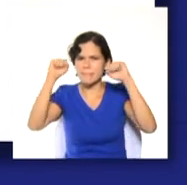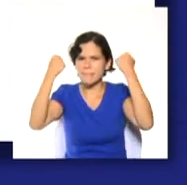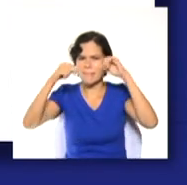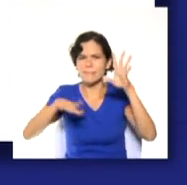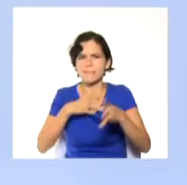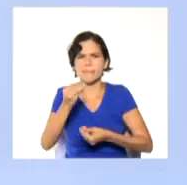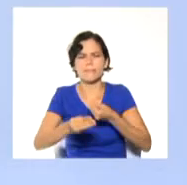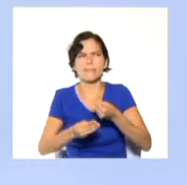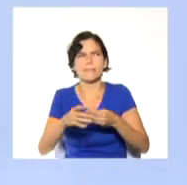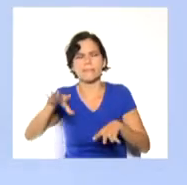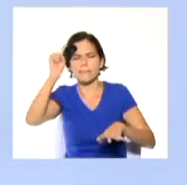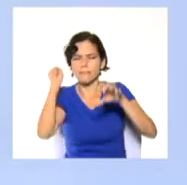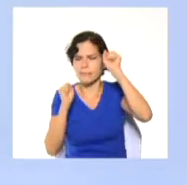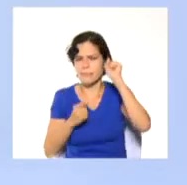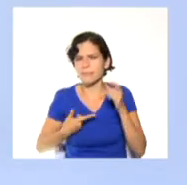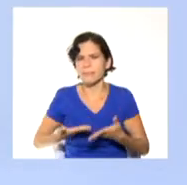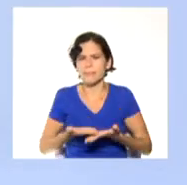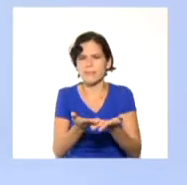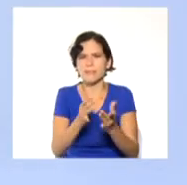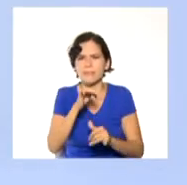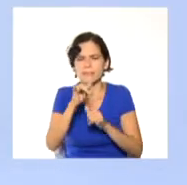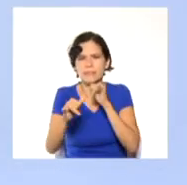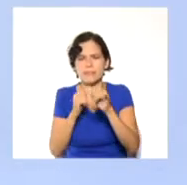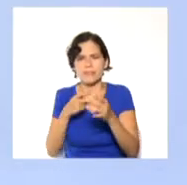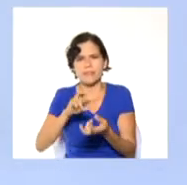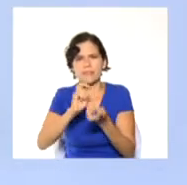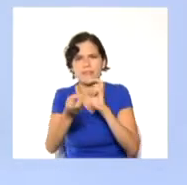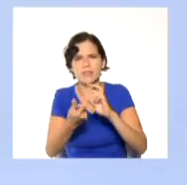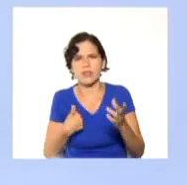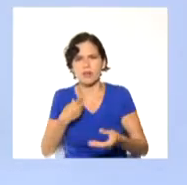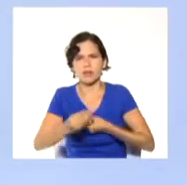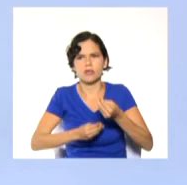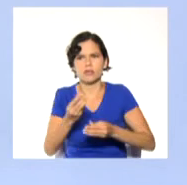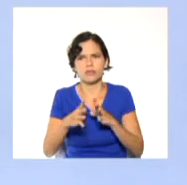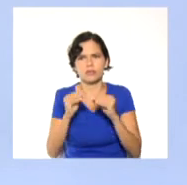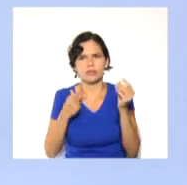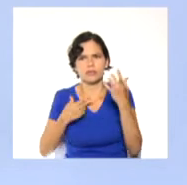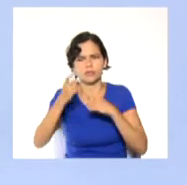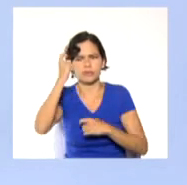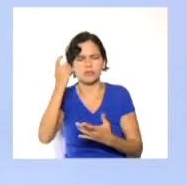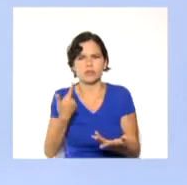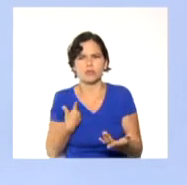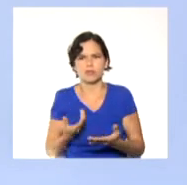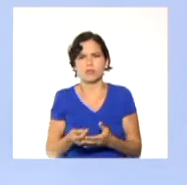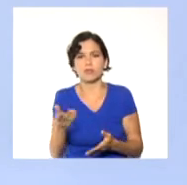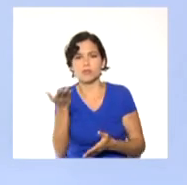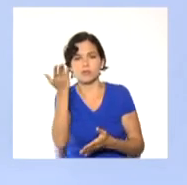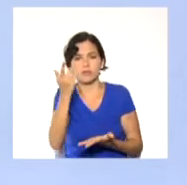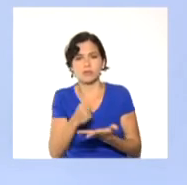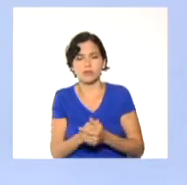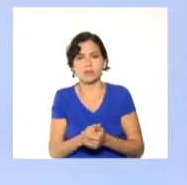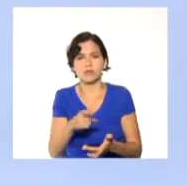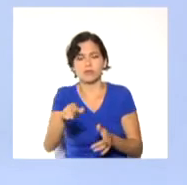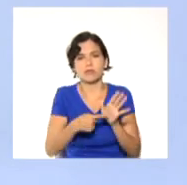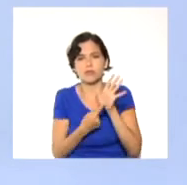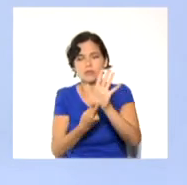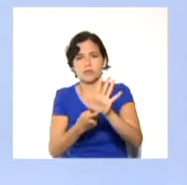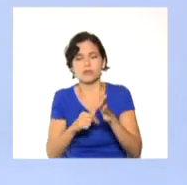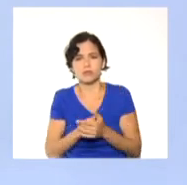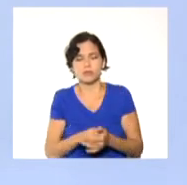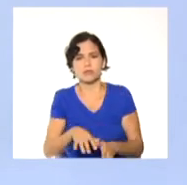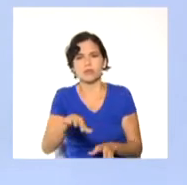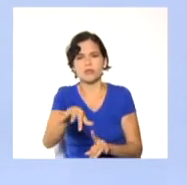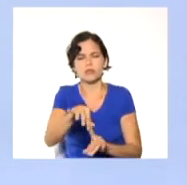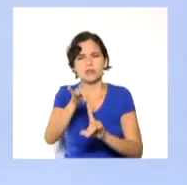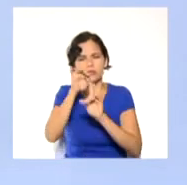que estamos aprendiendo, si llevamos ese contenido y ese tema hacia nuestra cotidianidad. Entonces será importante que les mostremos, muy